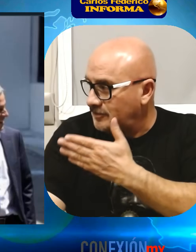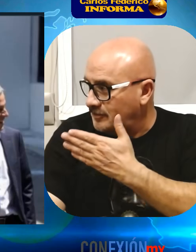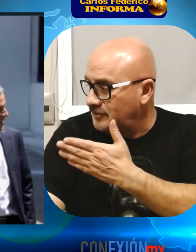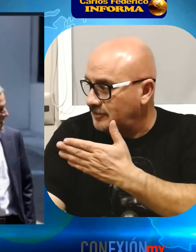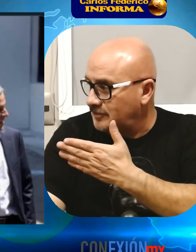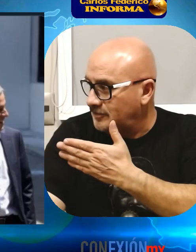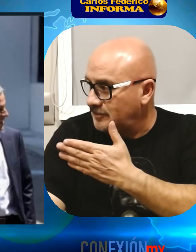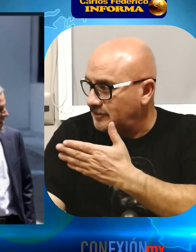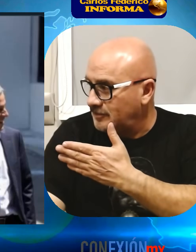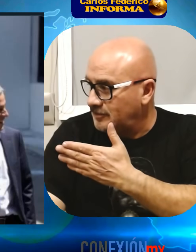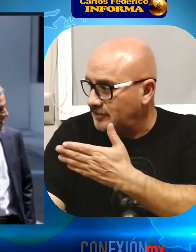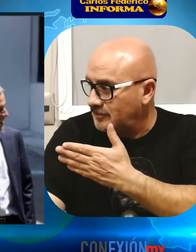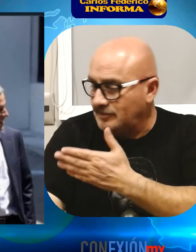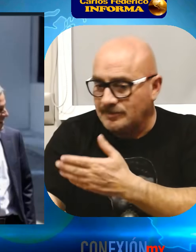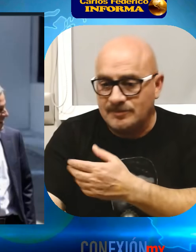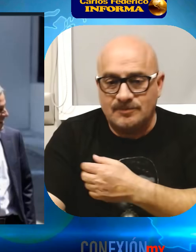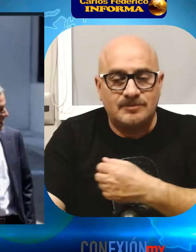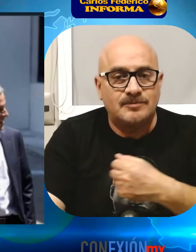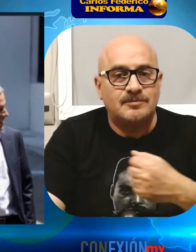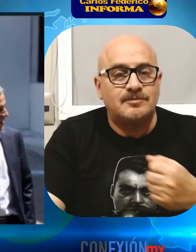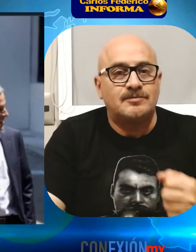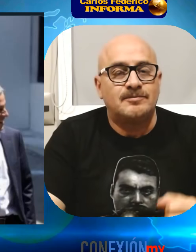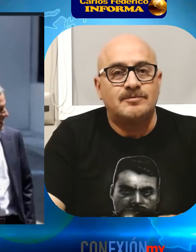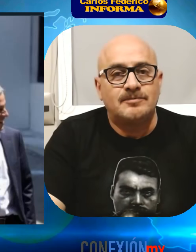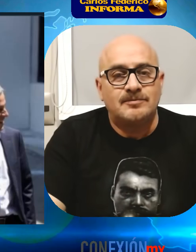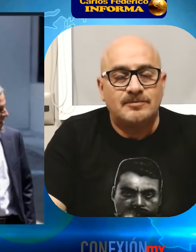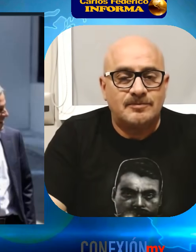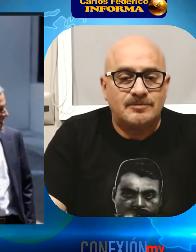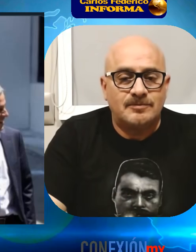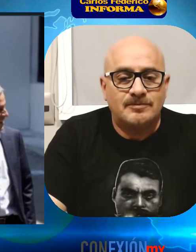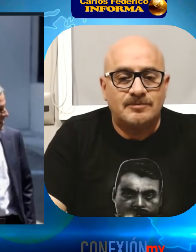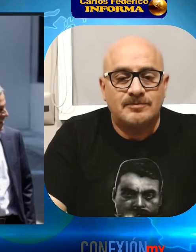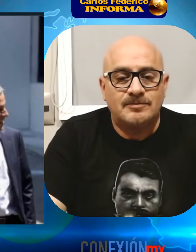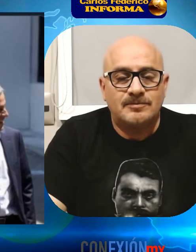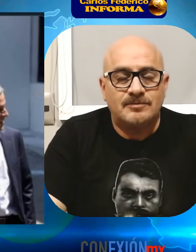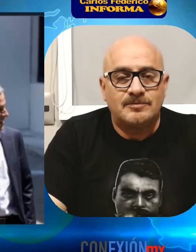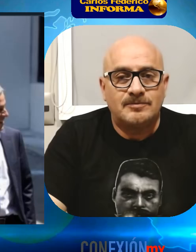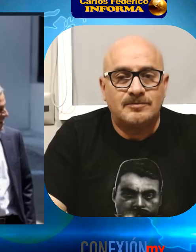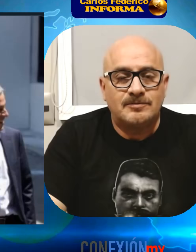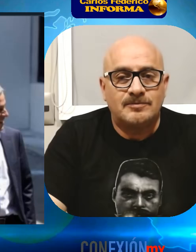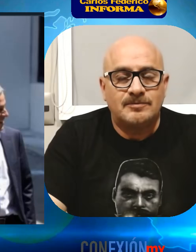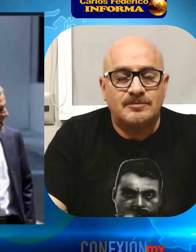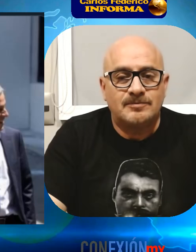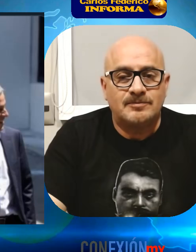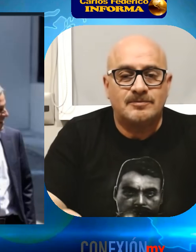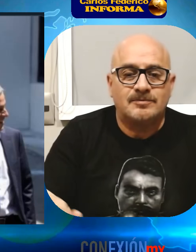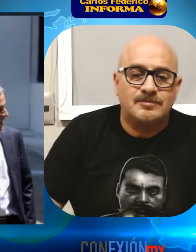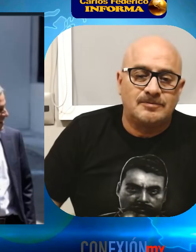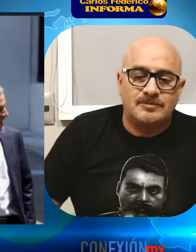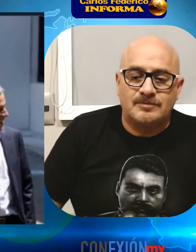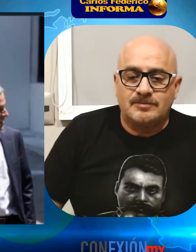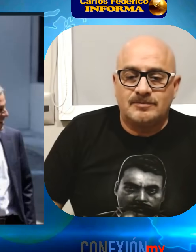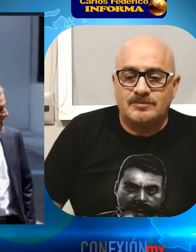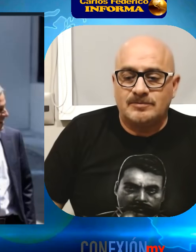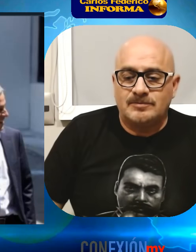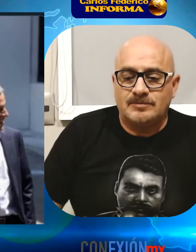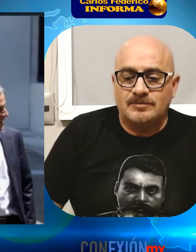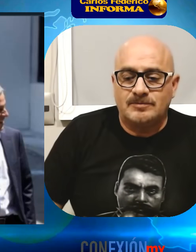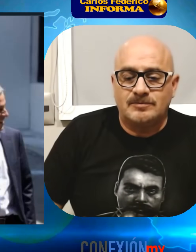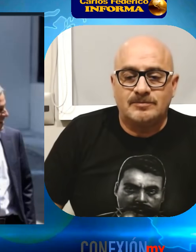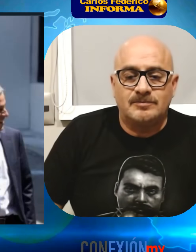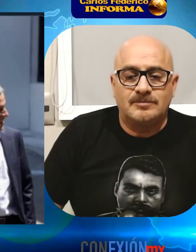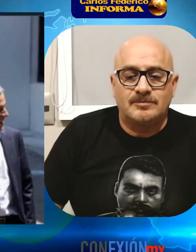neoliberal, el beneficio para las minorías, la corrupción,